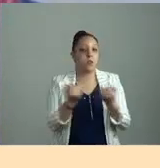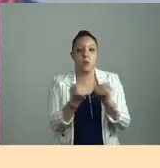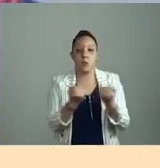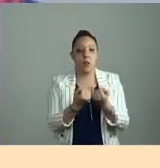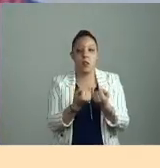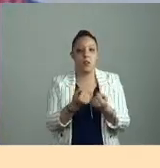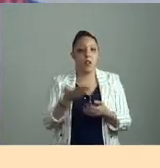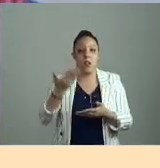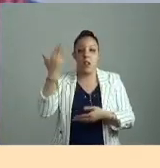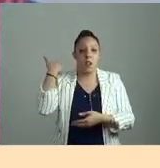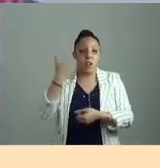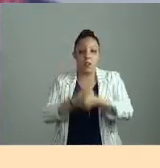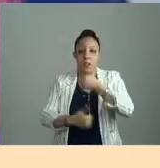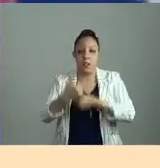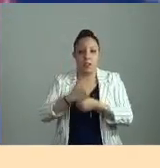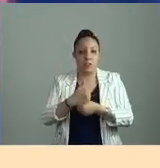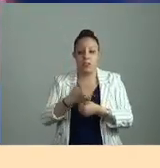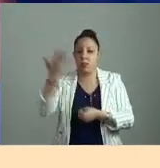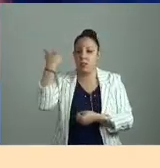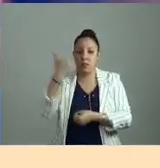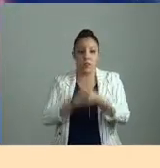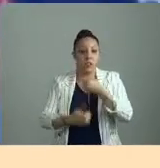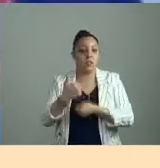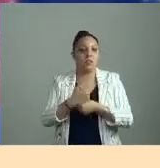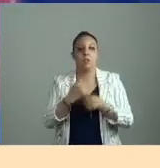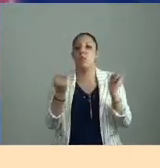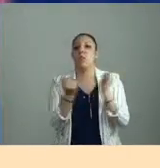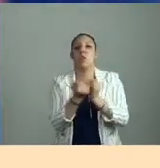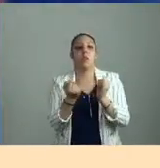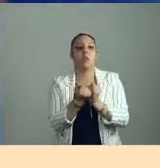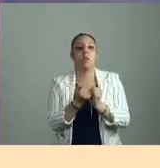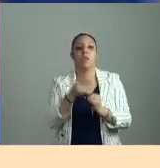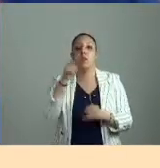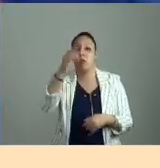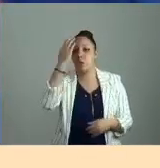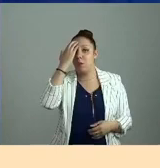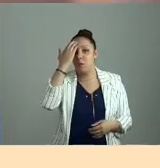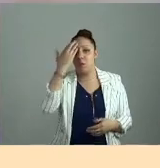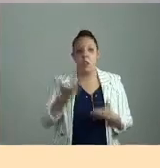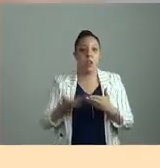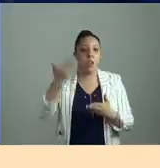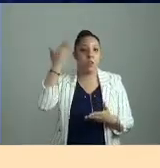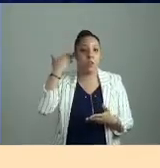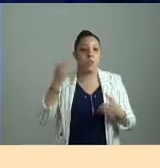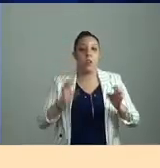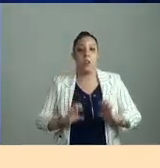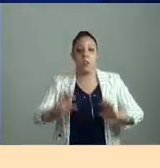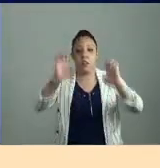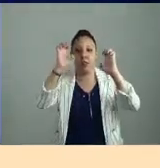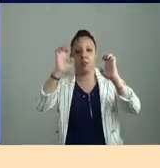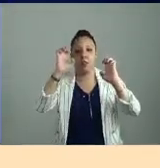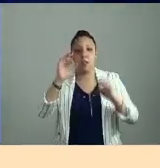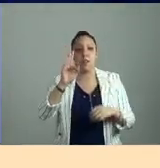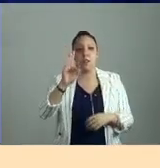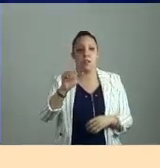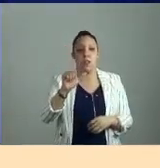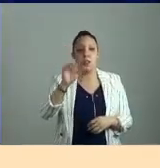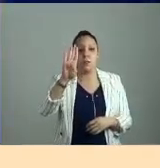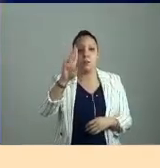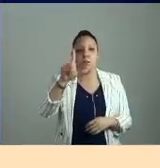capitalismo no la población de babilonia del medio diente ya habían construido